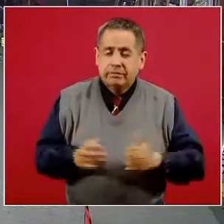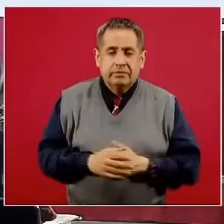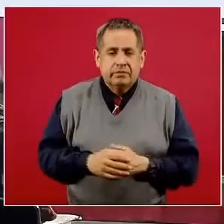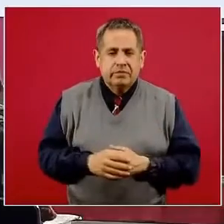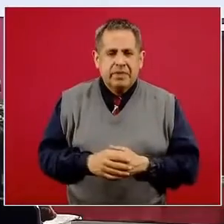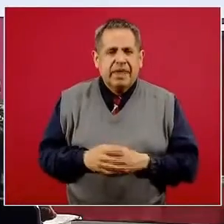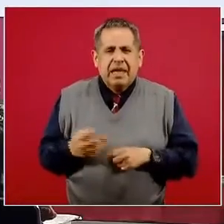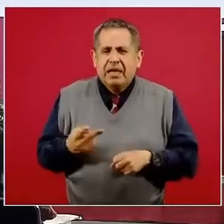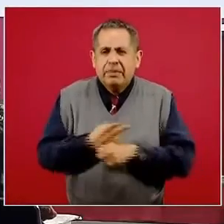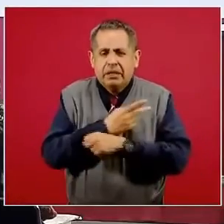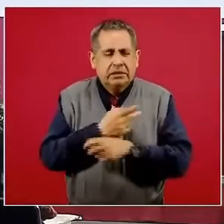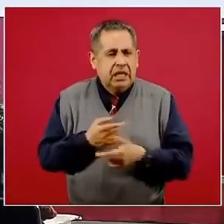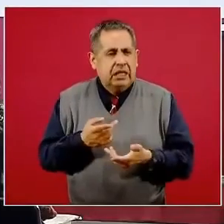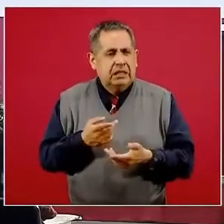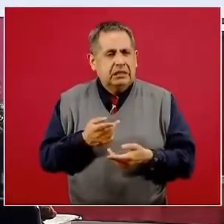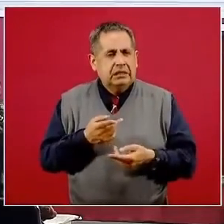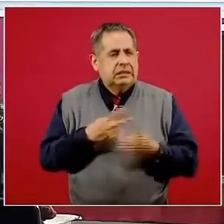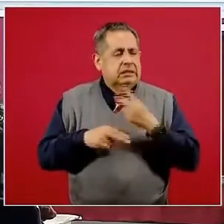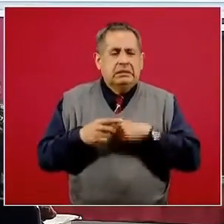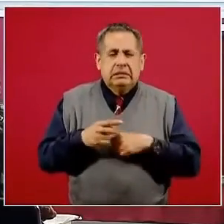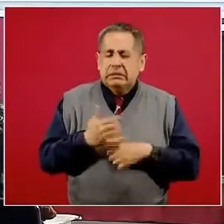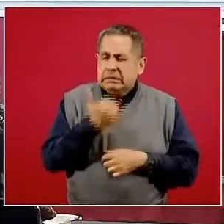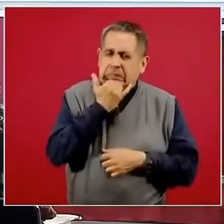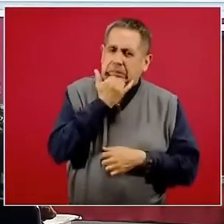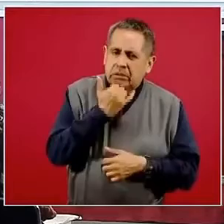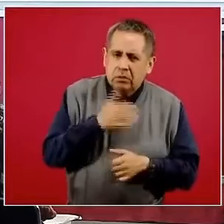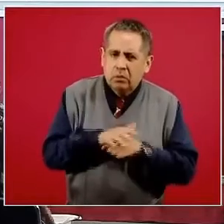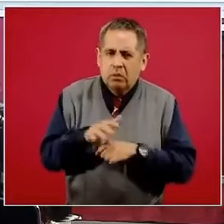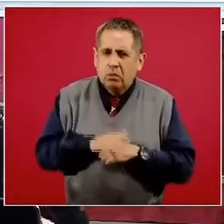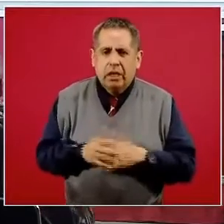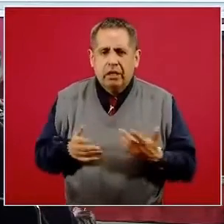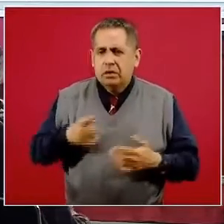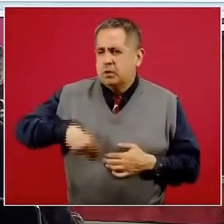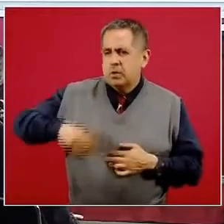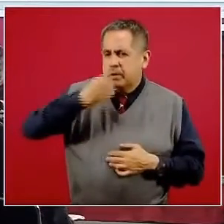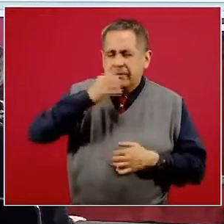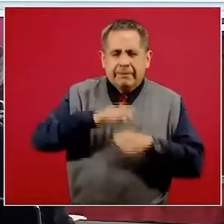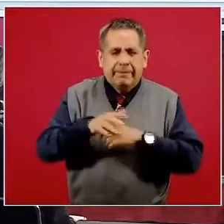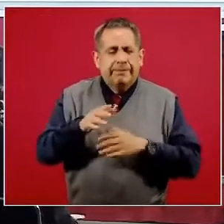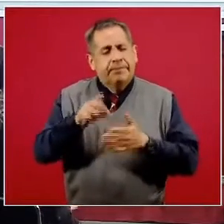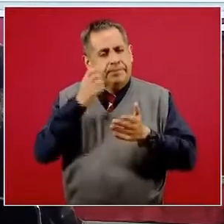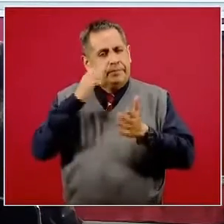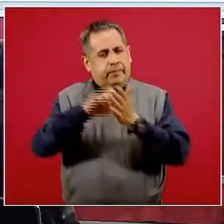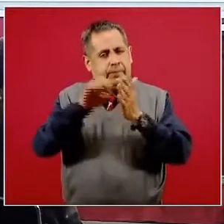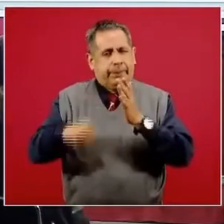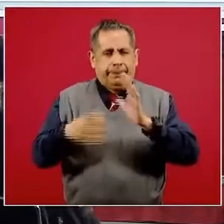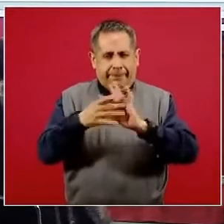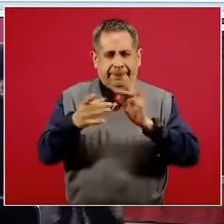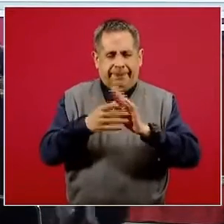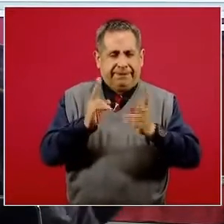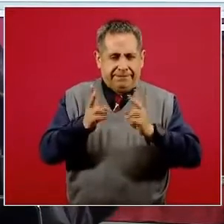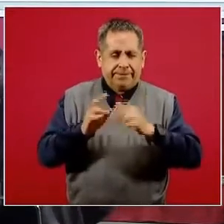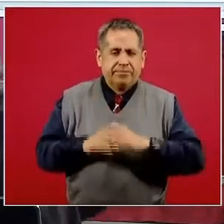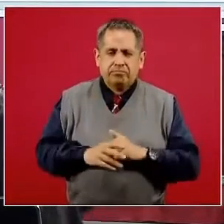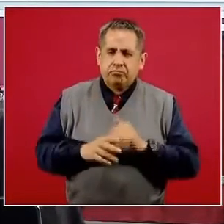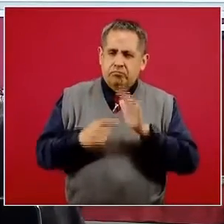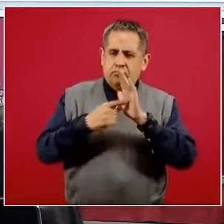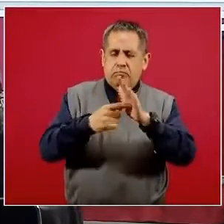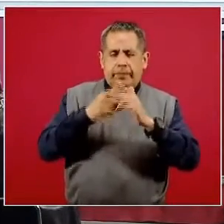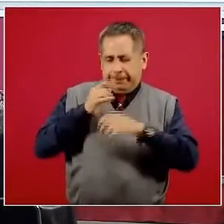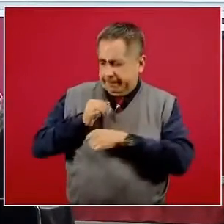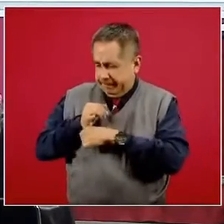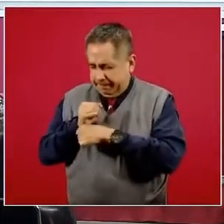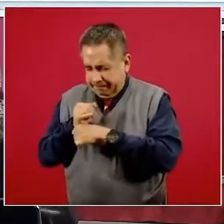¿qué consecuencias tiene esto para la alimentación? Bueno, por ejemplo, les pongo acá un